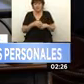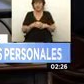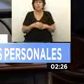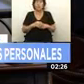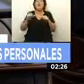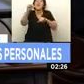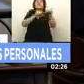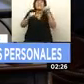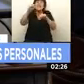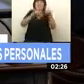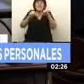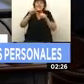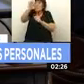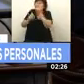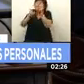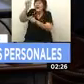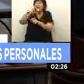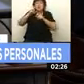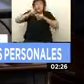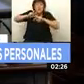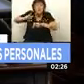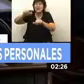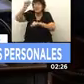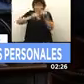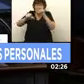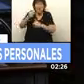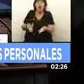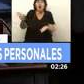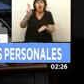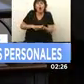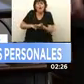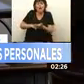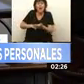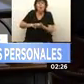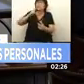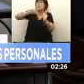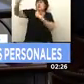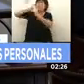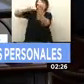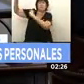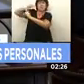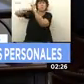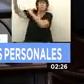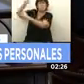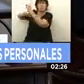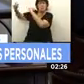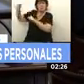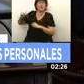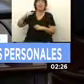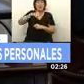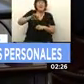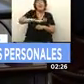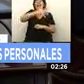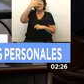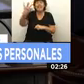científicos que se están sabe que se está yendo gente del país otra vez vamos a tener el quinto Éxodo de